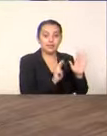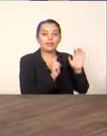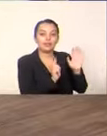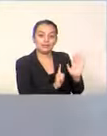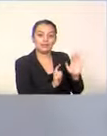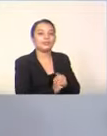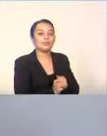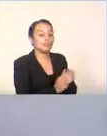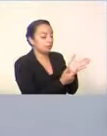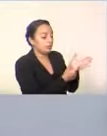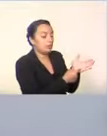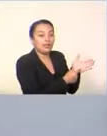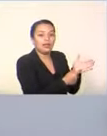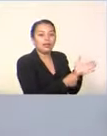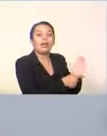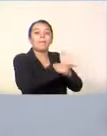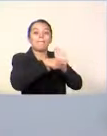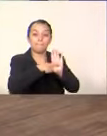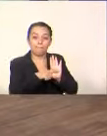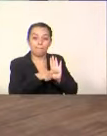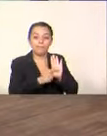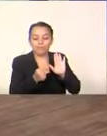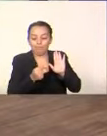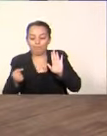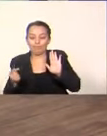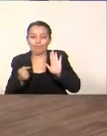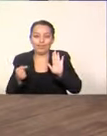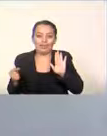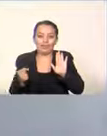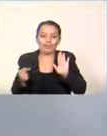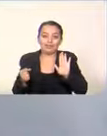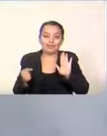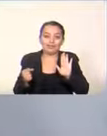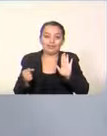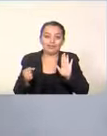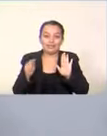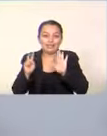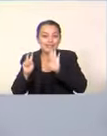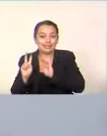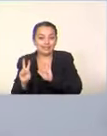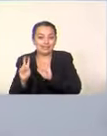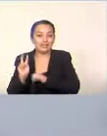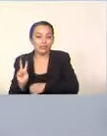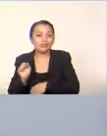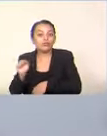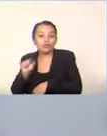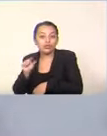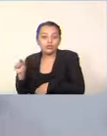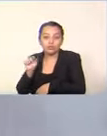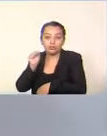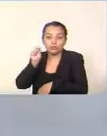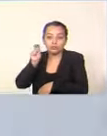376. Así que ya tenemos el minuendo. ¿Y el sustraendo? Bueno, el que queda. 72. Excelente. Ahora, para realizar la